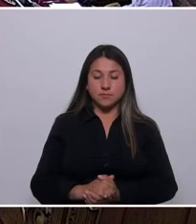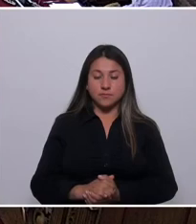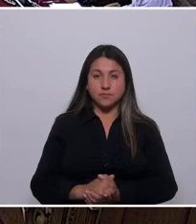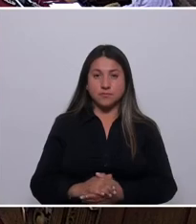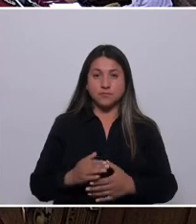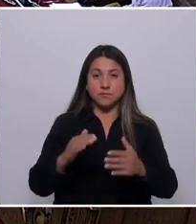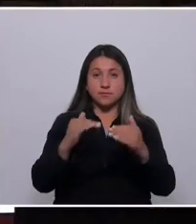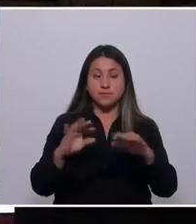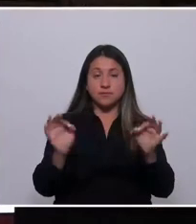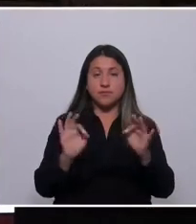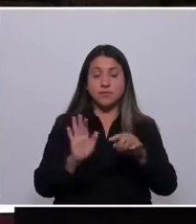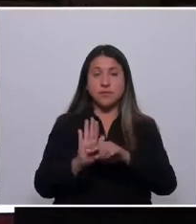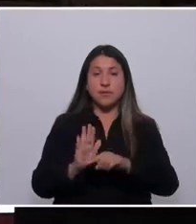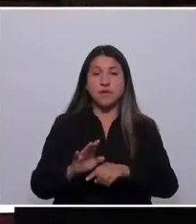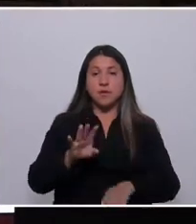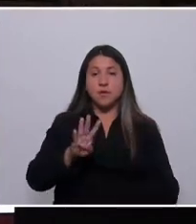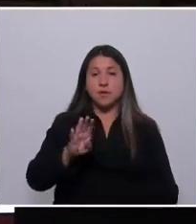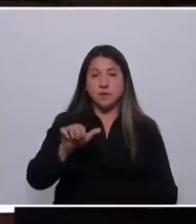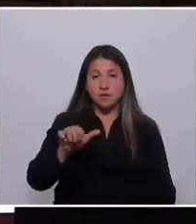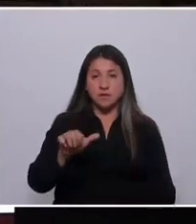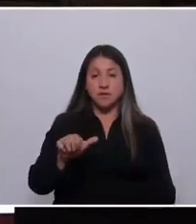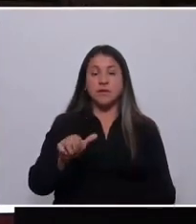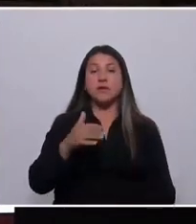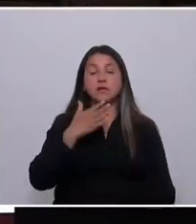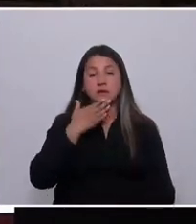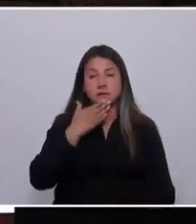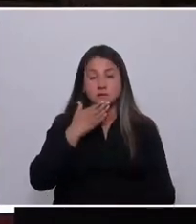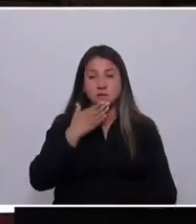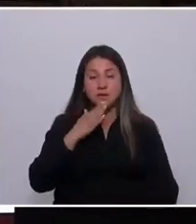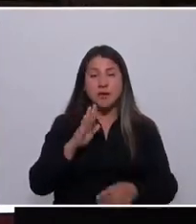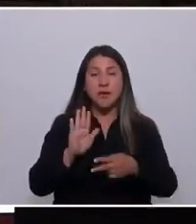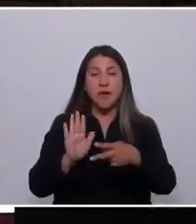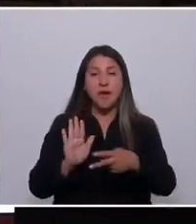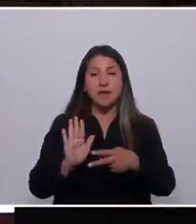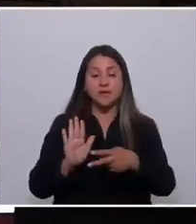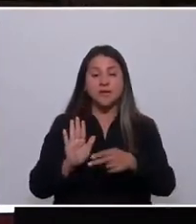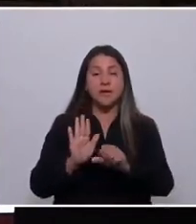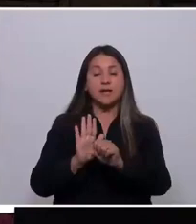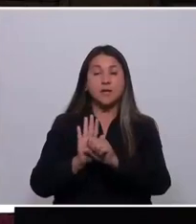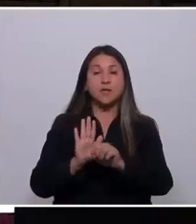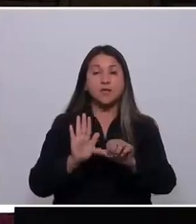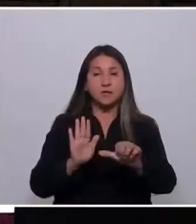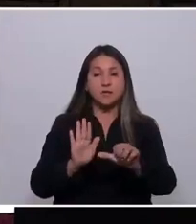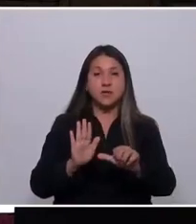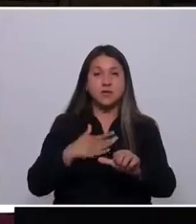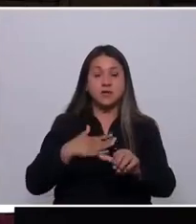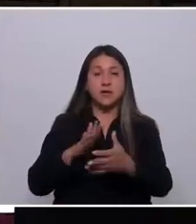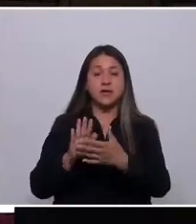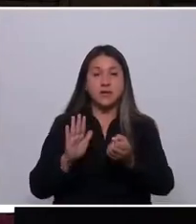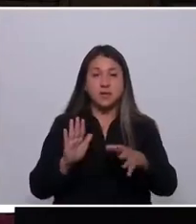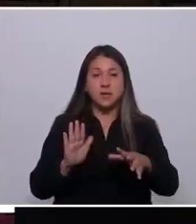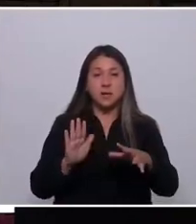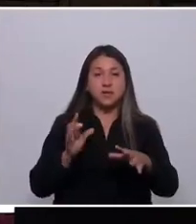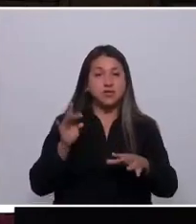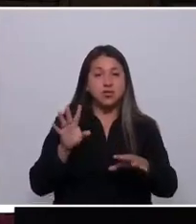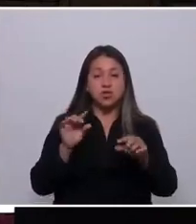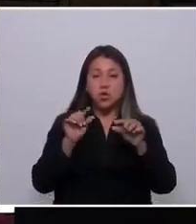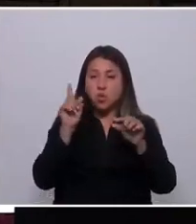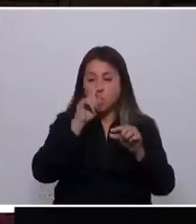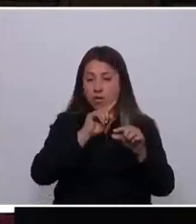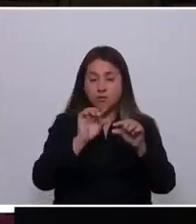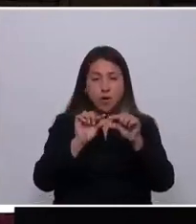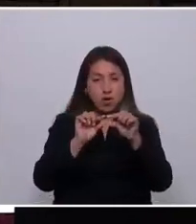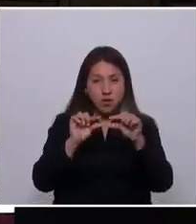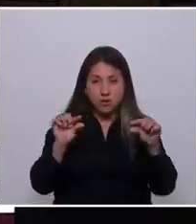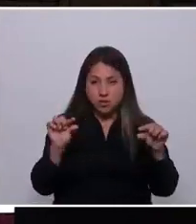Pasamos a la indicación número 46, que también incide en la letra H del artículo 6, pero es para eliminar solo la oración final.